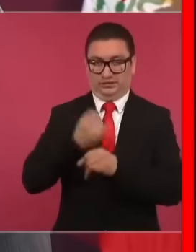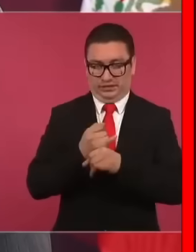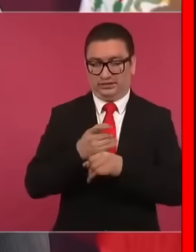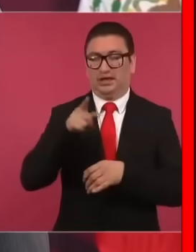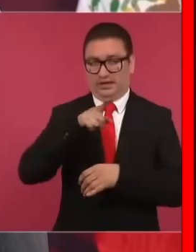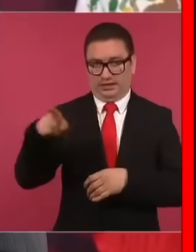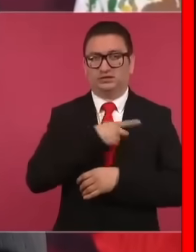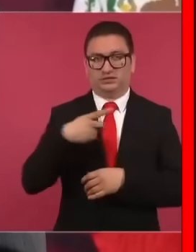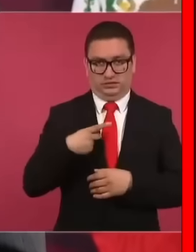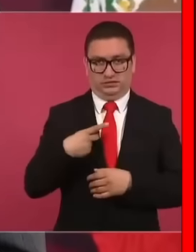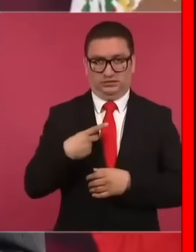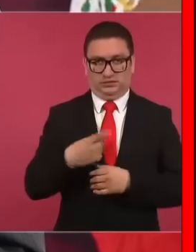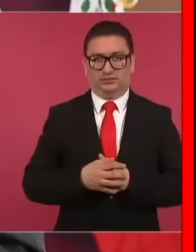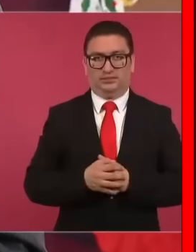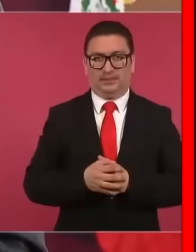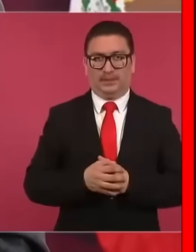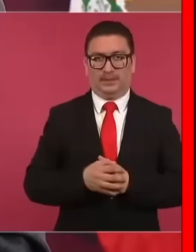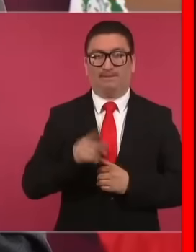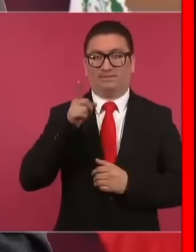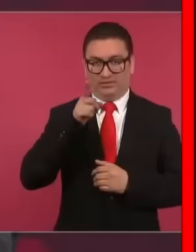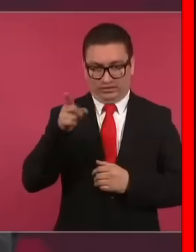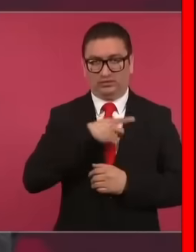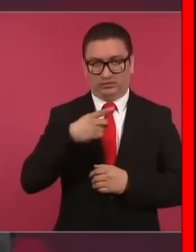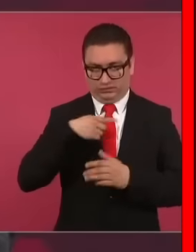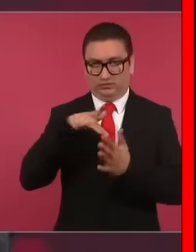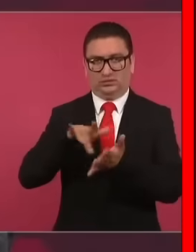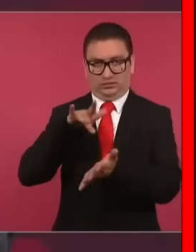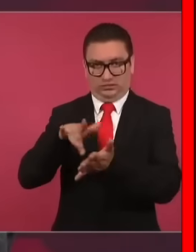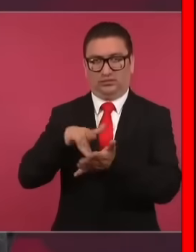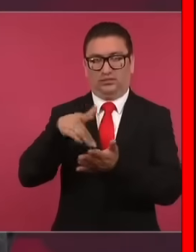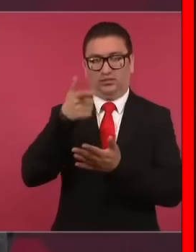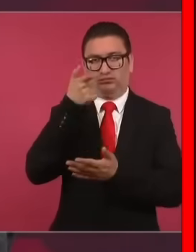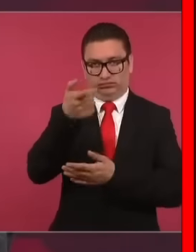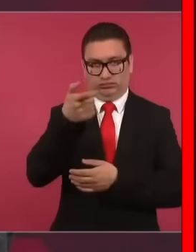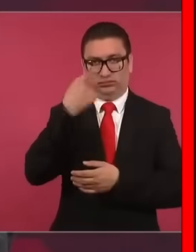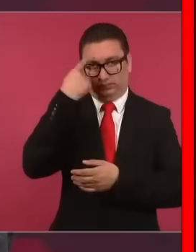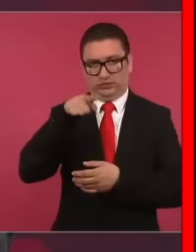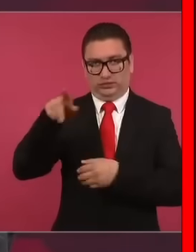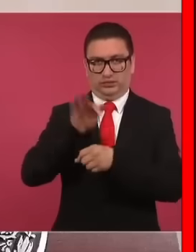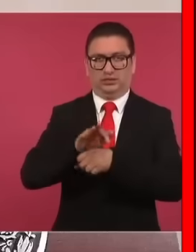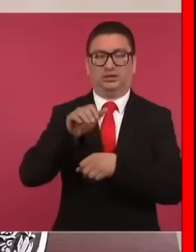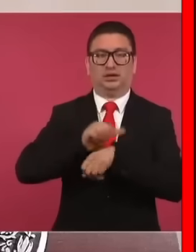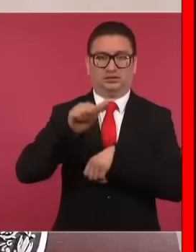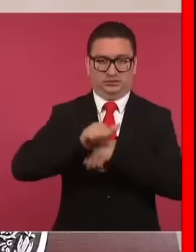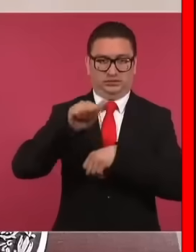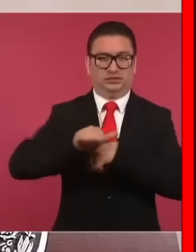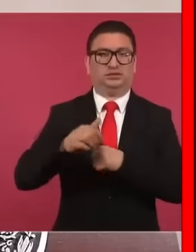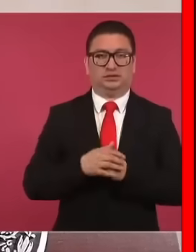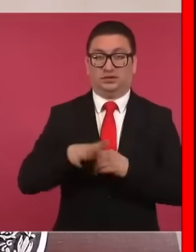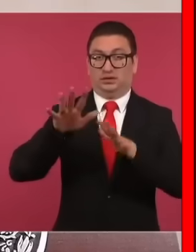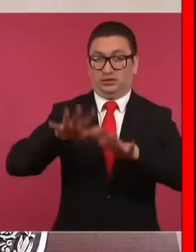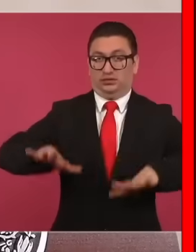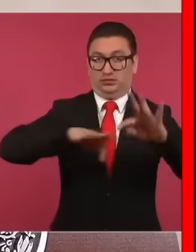A ellos deben de apoyar la economía de Argentina, al pueblo